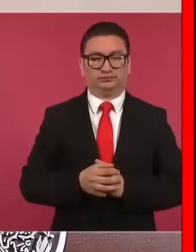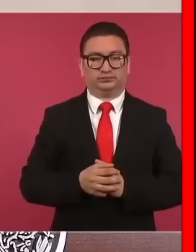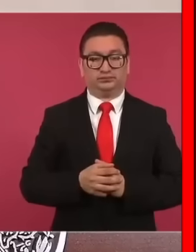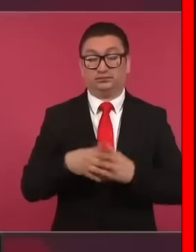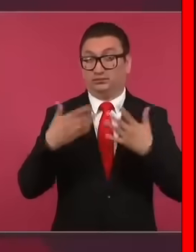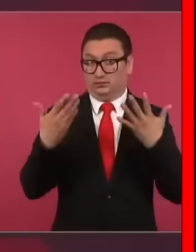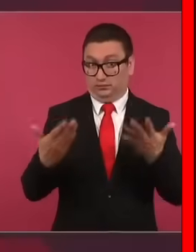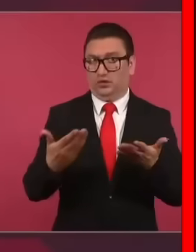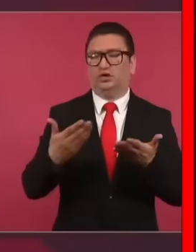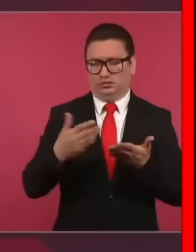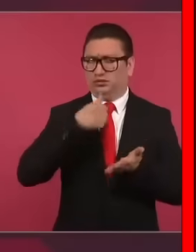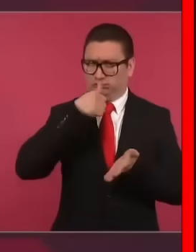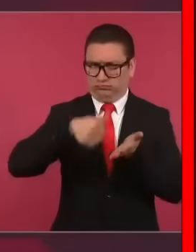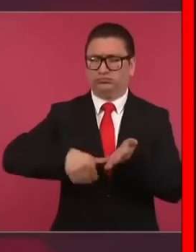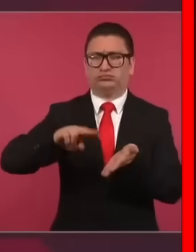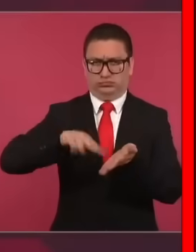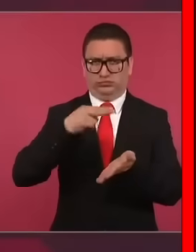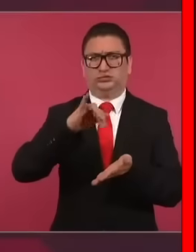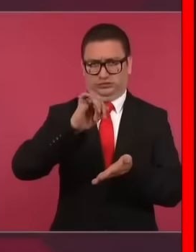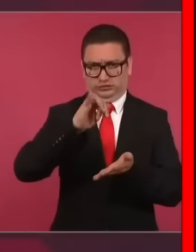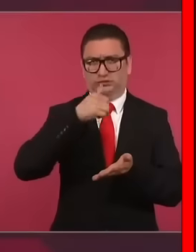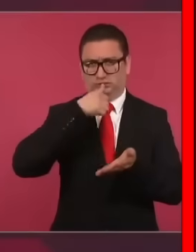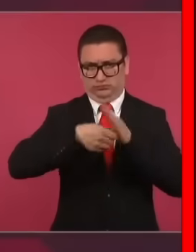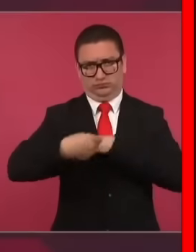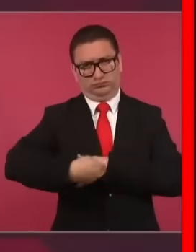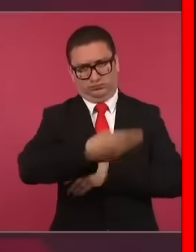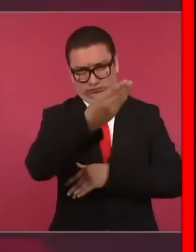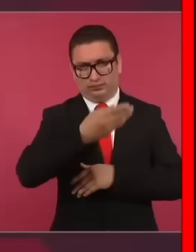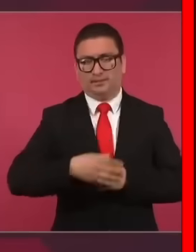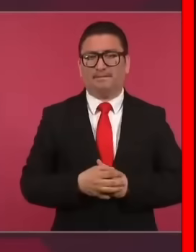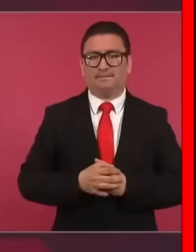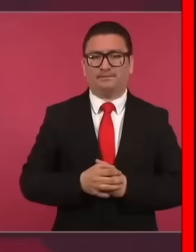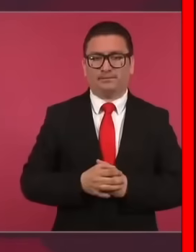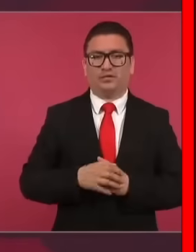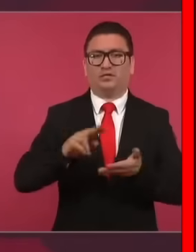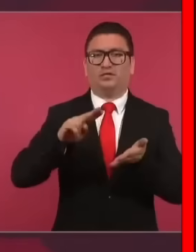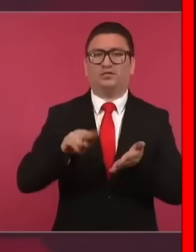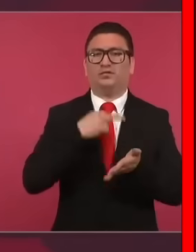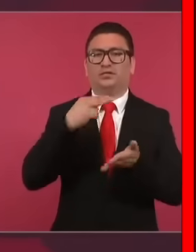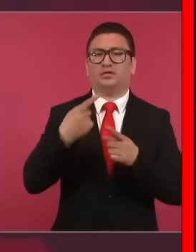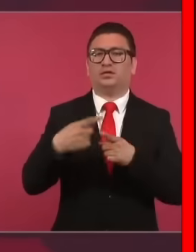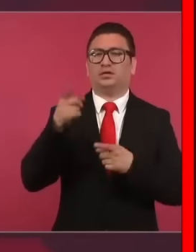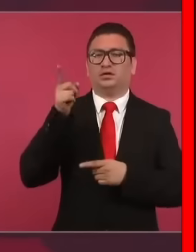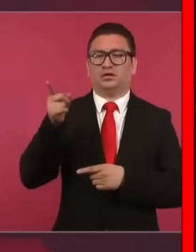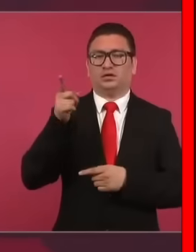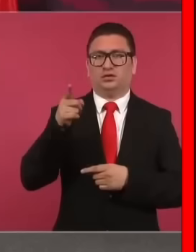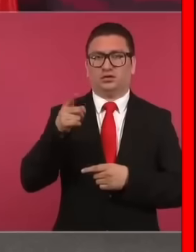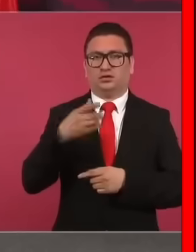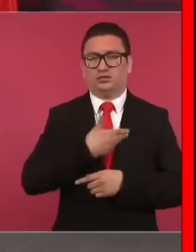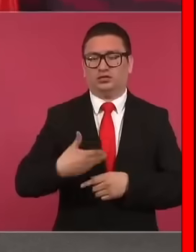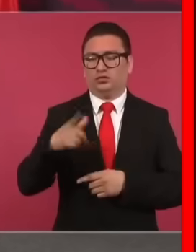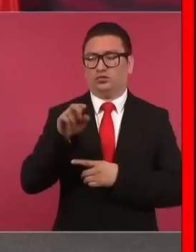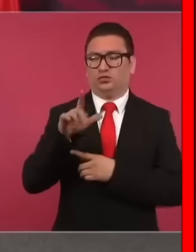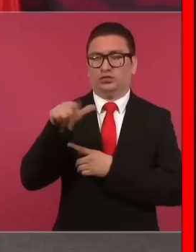Entonces, sí se firmó la carta, la enviamos, la firmó el presidente Lula,